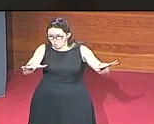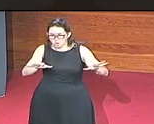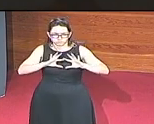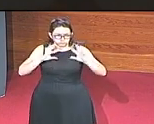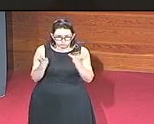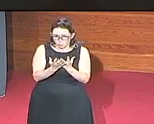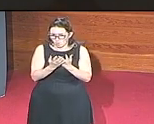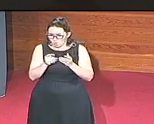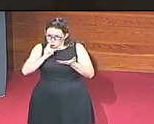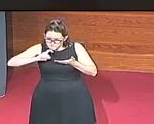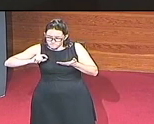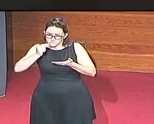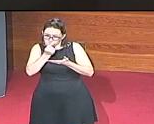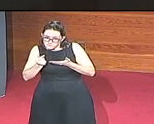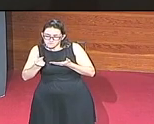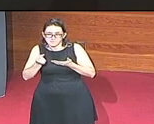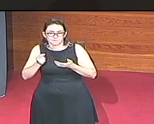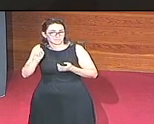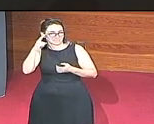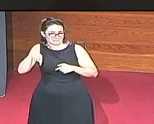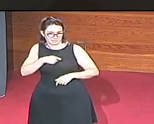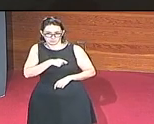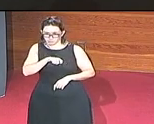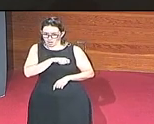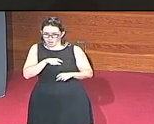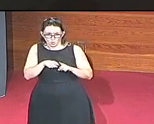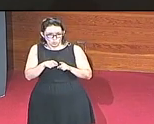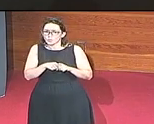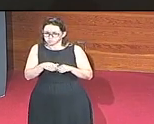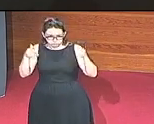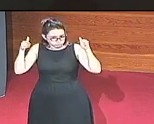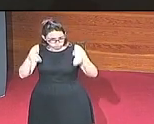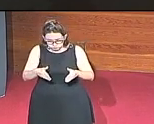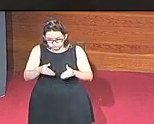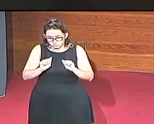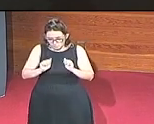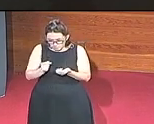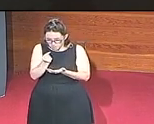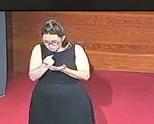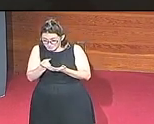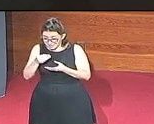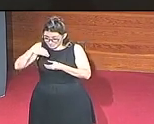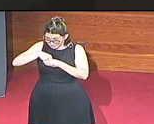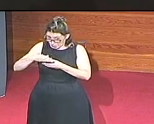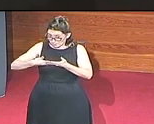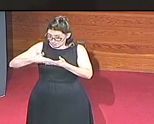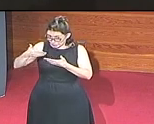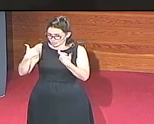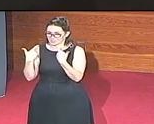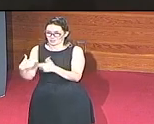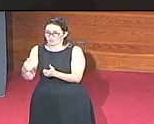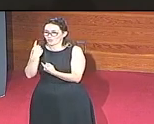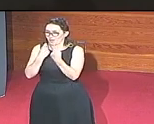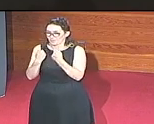española en los proyectos españoles apuestan a tope por la infografía y se crean las primeras secciones de infografía de los periódicos de todos de la